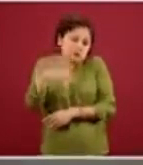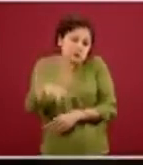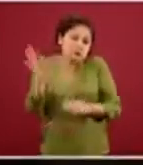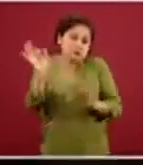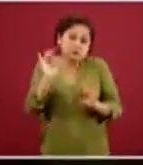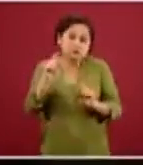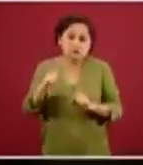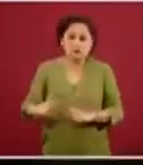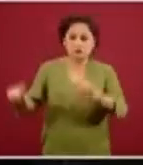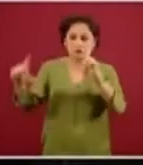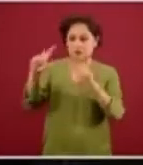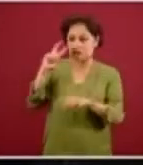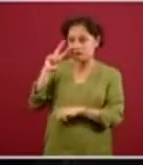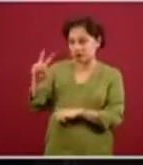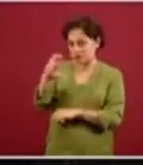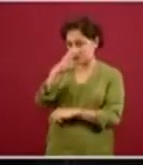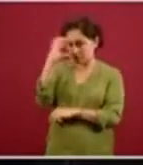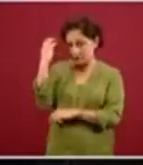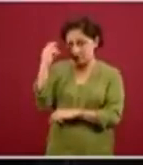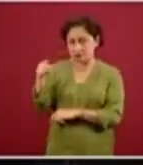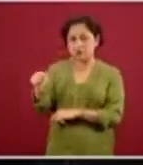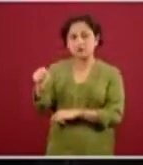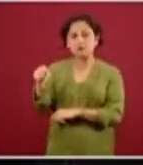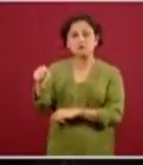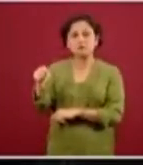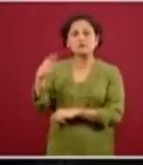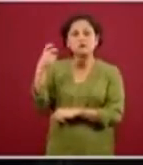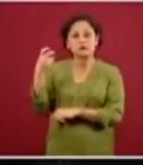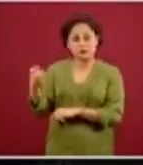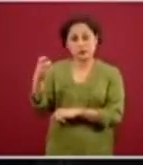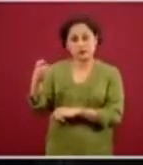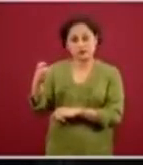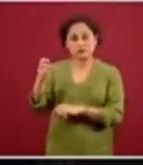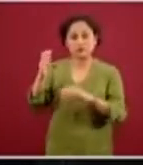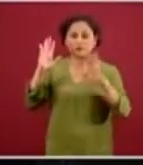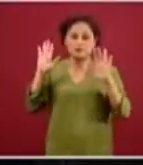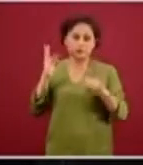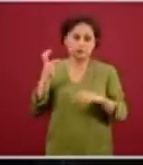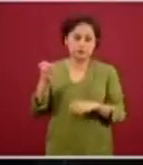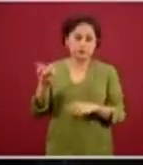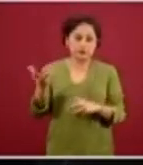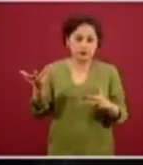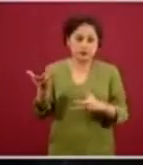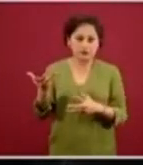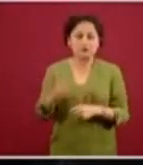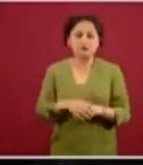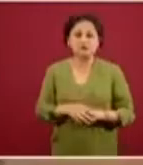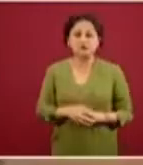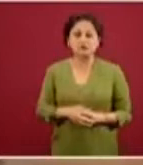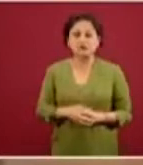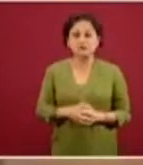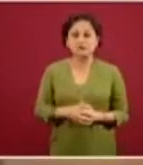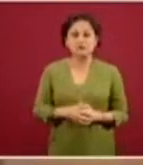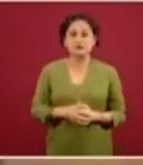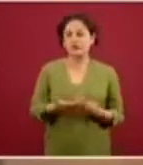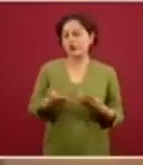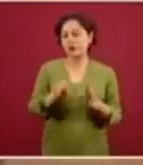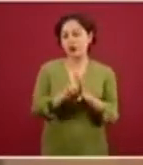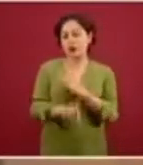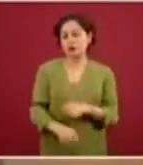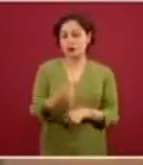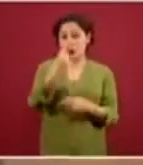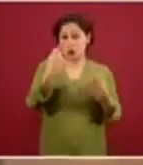una fotografía que quizá no alcanza a describir toda la magnitud de lo que les quiero mostrar. Pero a un paciente entra